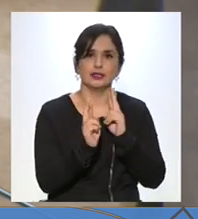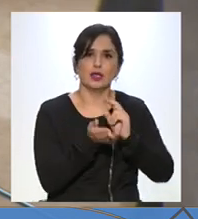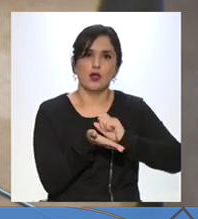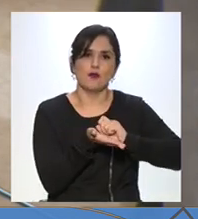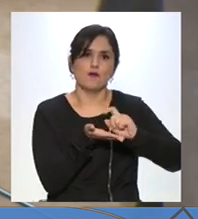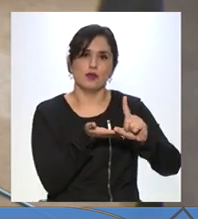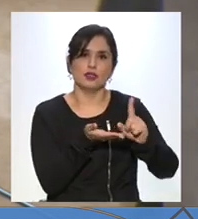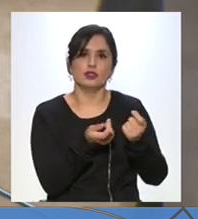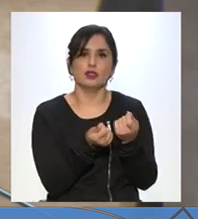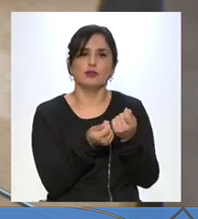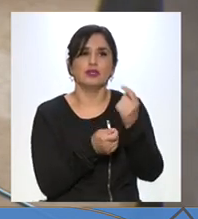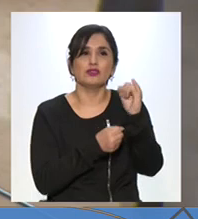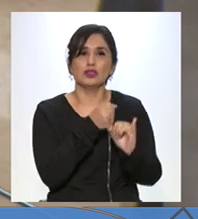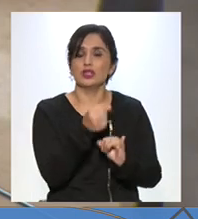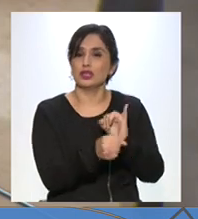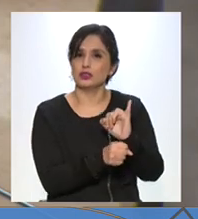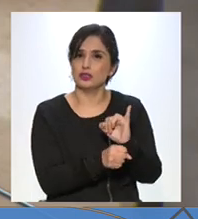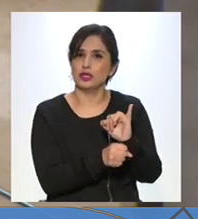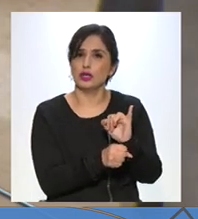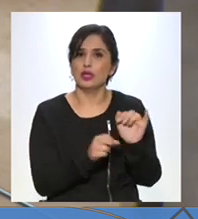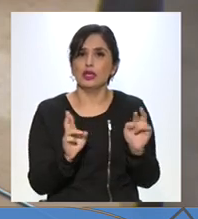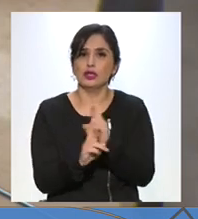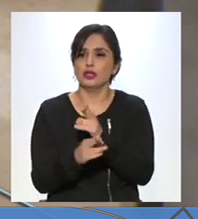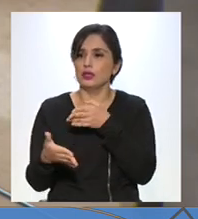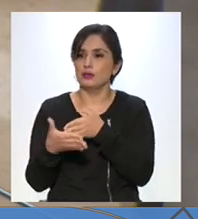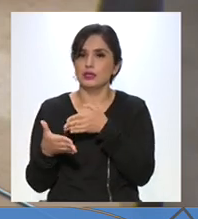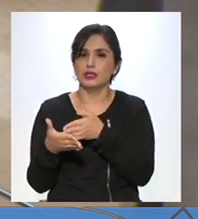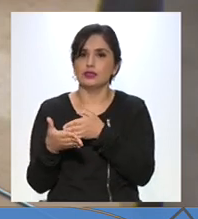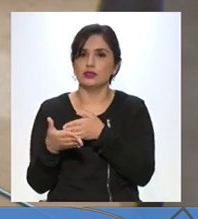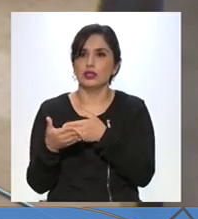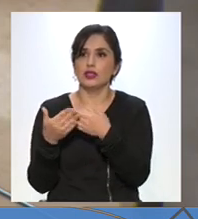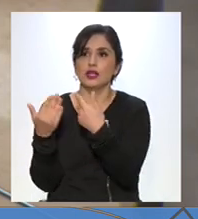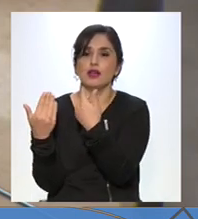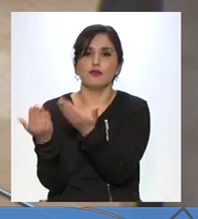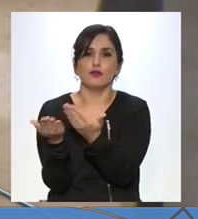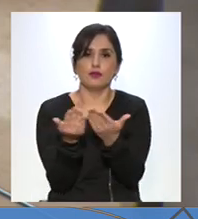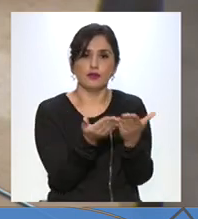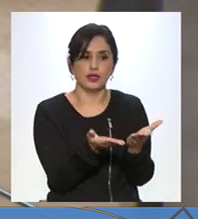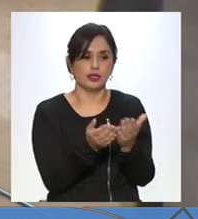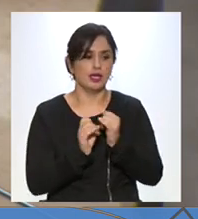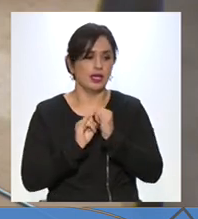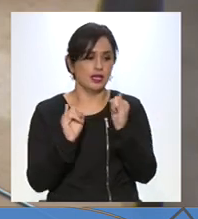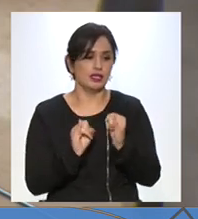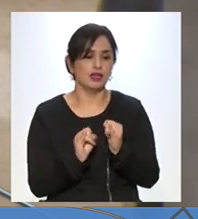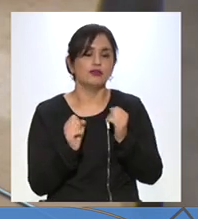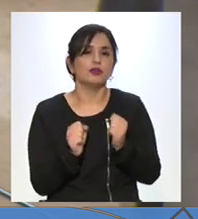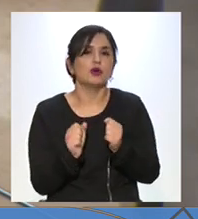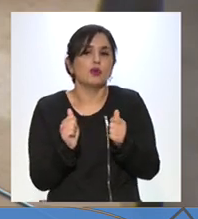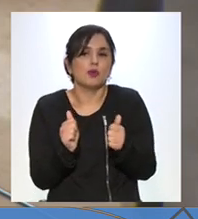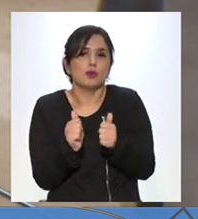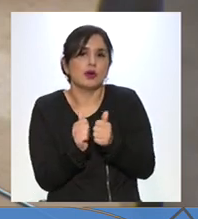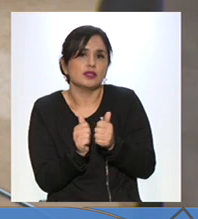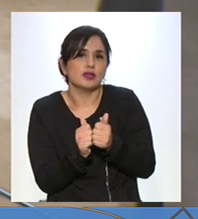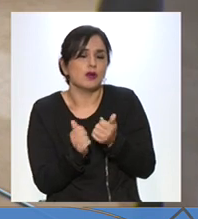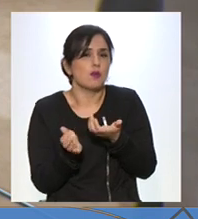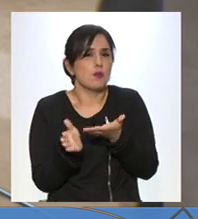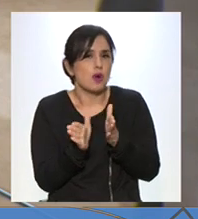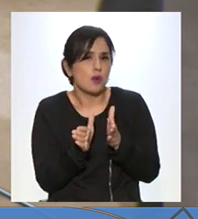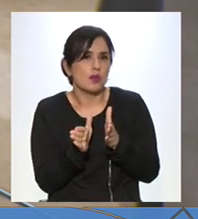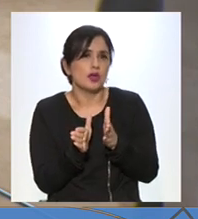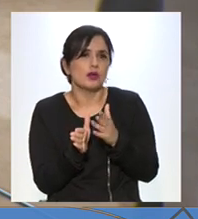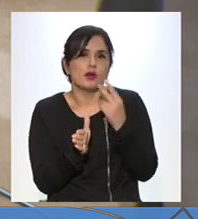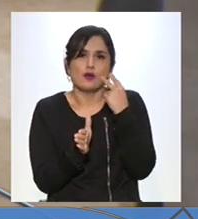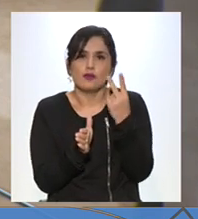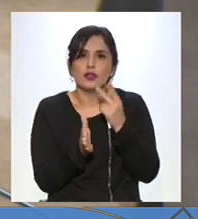de precios internacionales, tiene que ver con restricciones del lado de la oferta, y la manera en que lo podemos aproximar es más o menos tomando lo que era